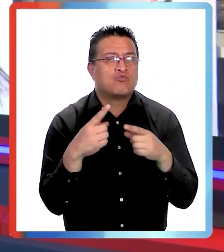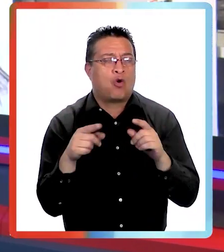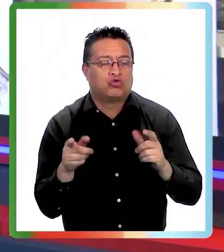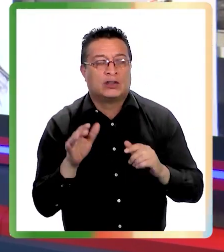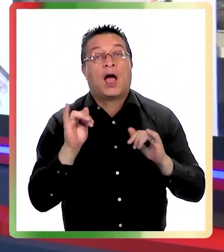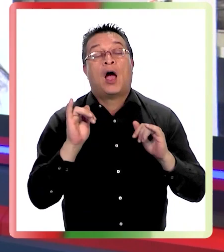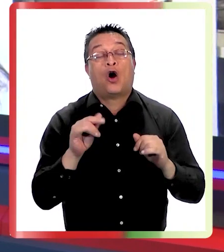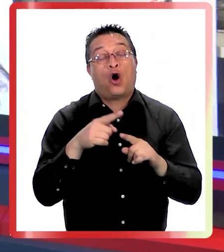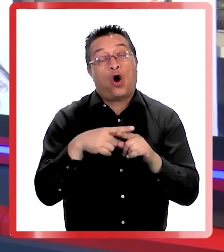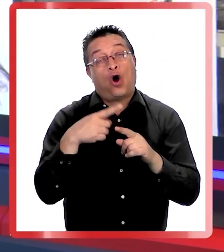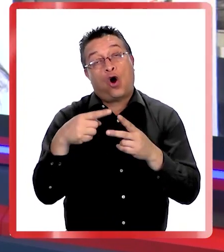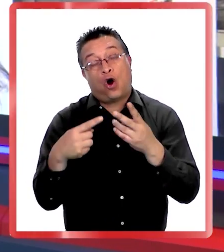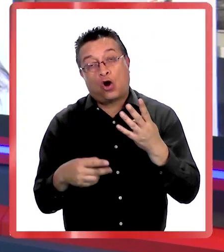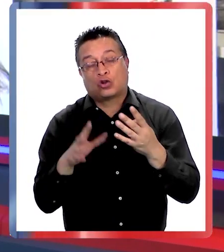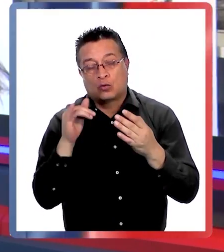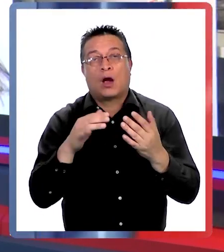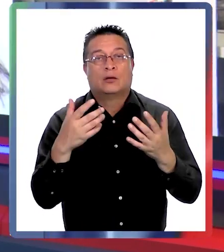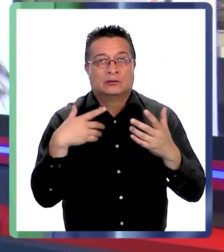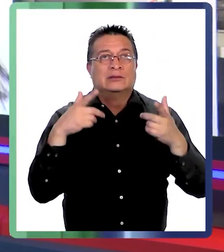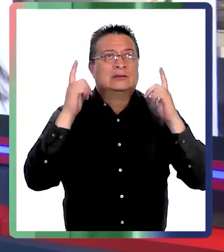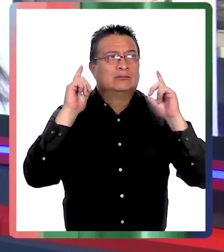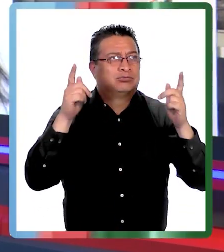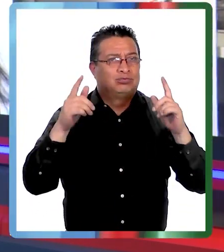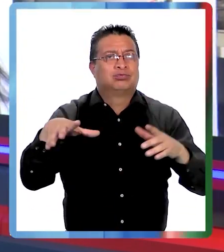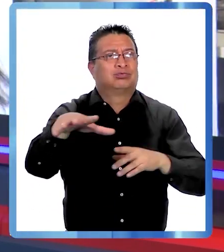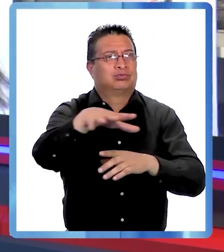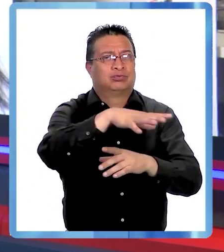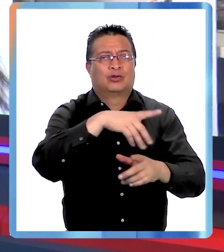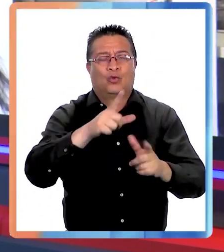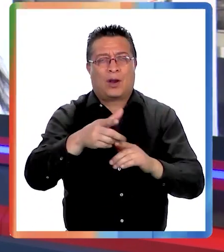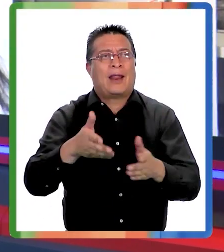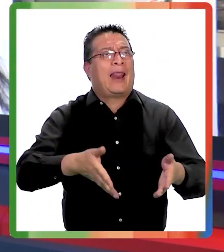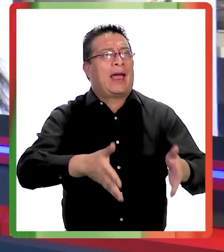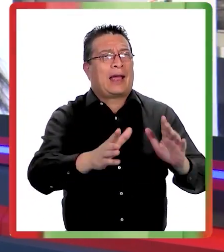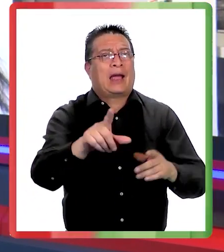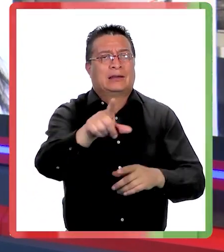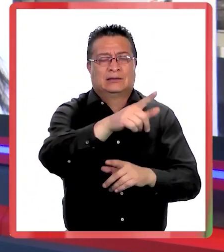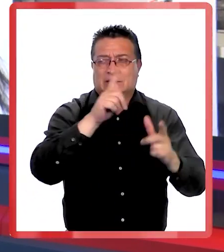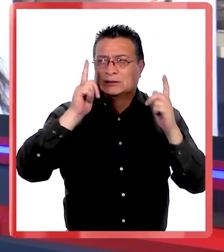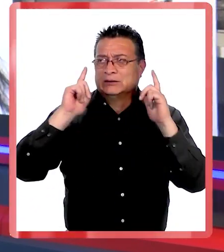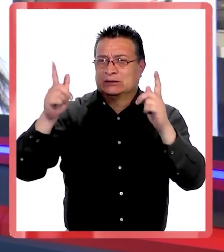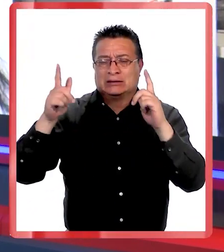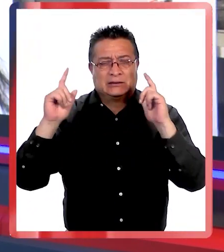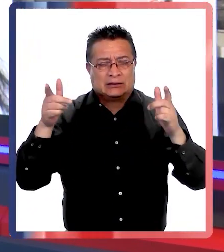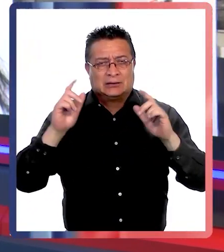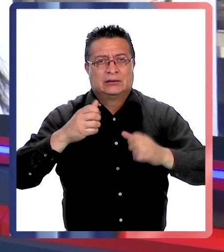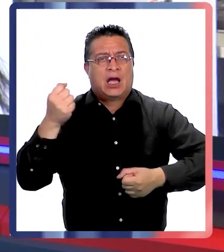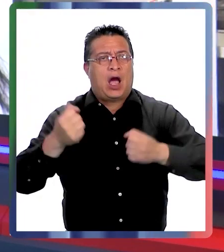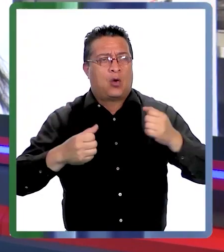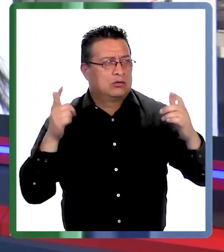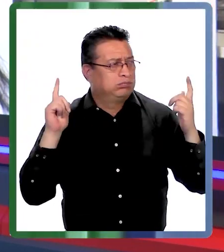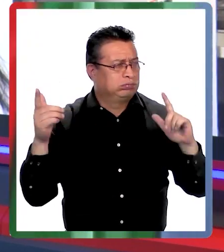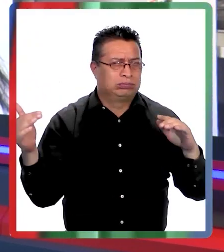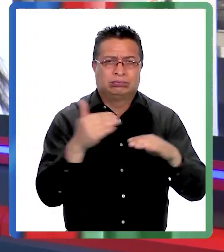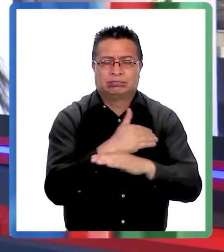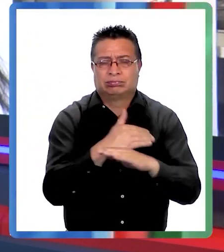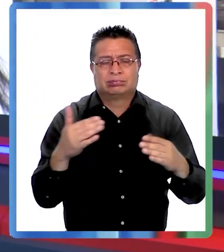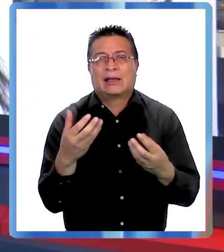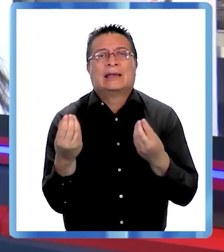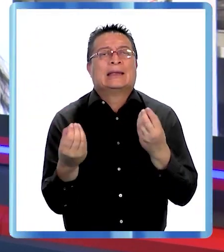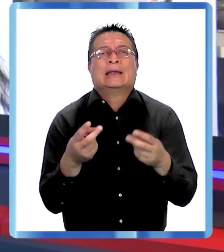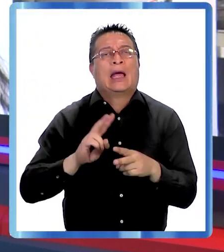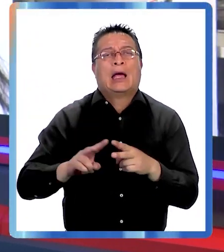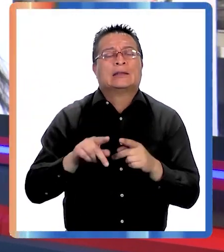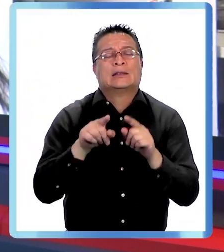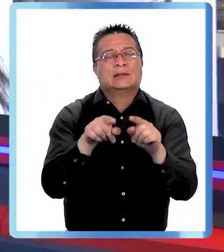tengan que ver como, por ejemplo, con la contaminación acústica cuando uno sale a la calle, la exposición al sonido de los autos?